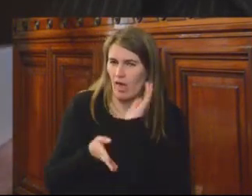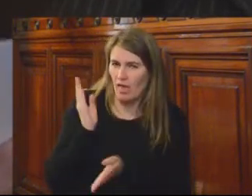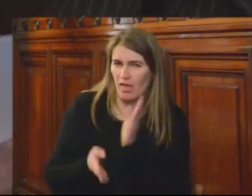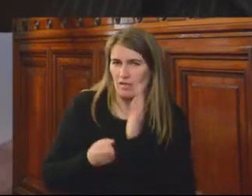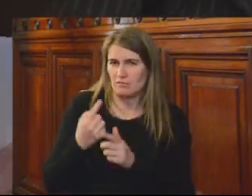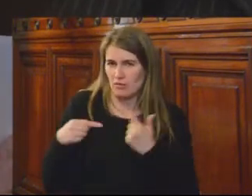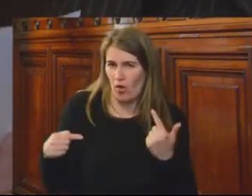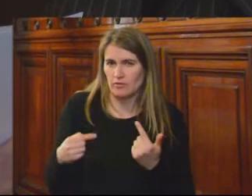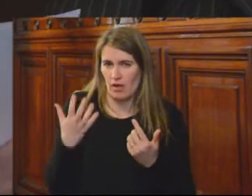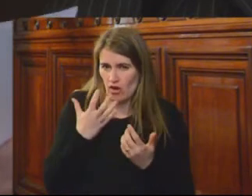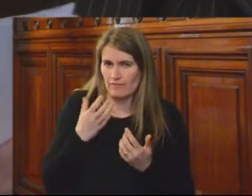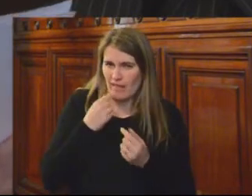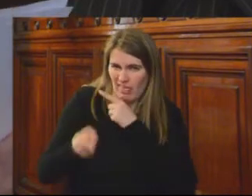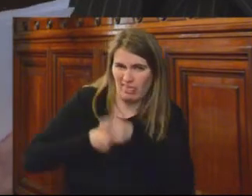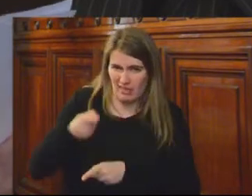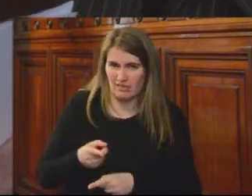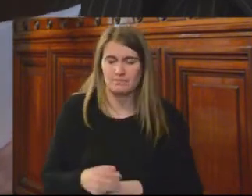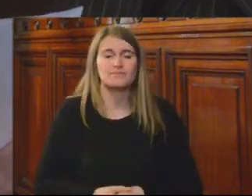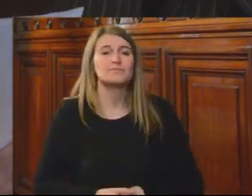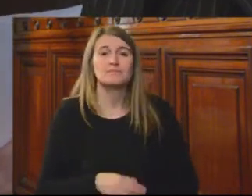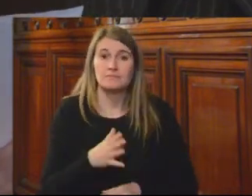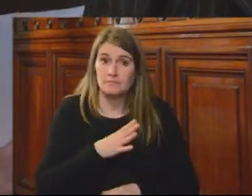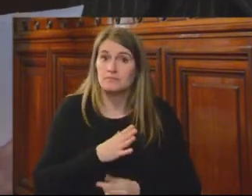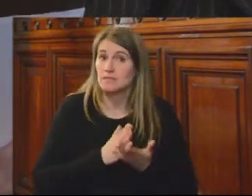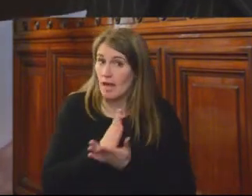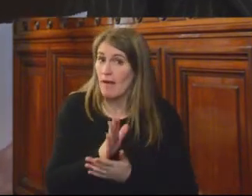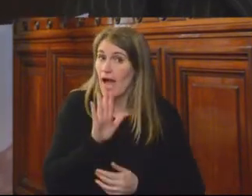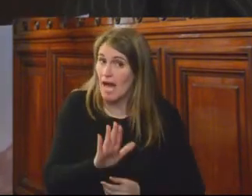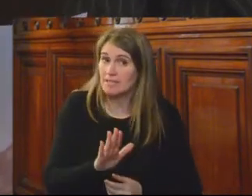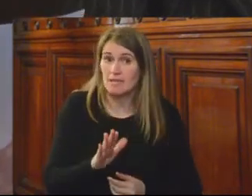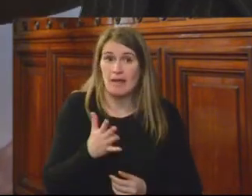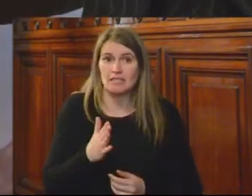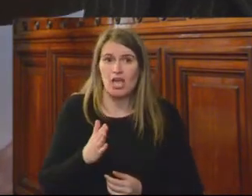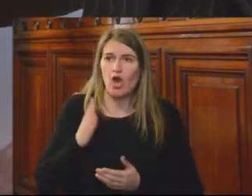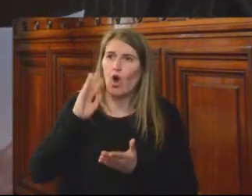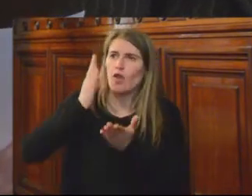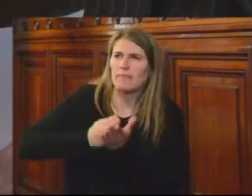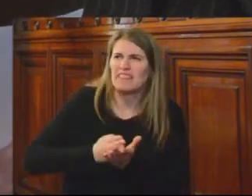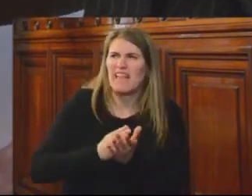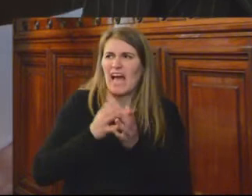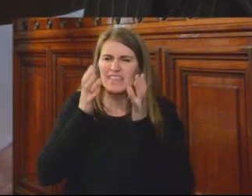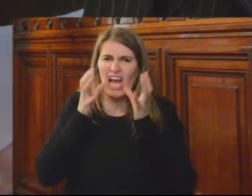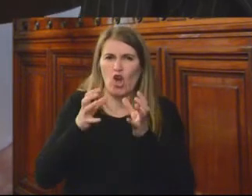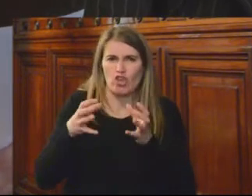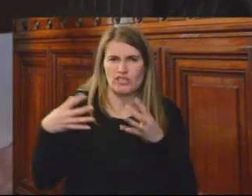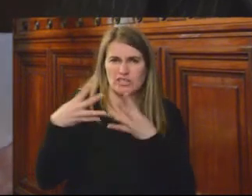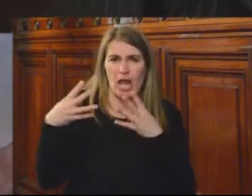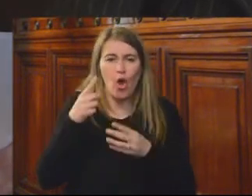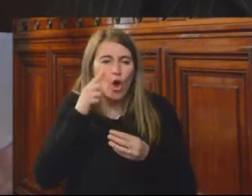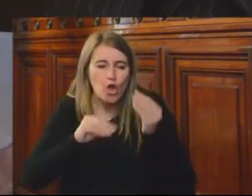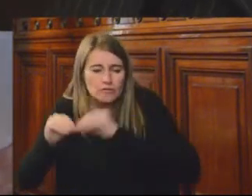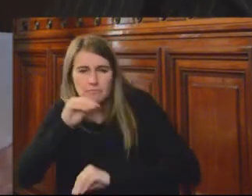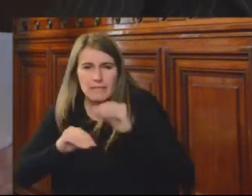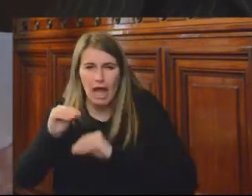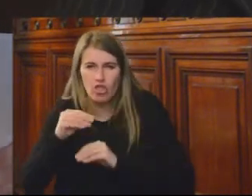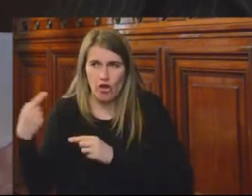inhumanos y degradantes. Ha sido frecuente la estigmatización como golpistas, terroristas, conspiradores. Se